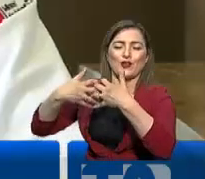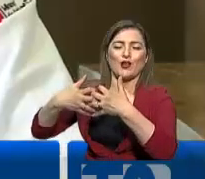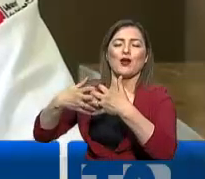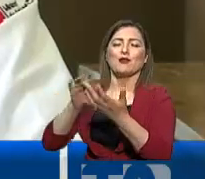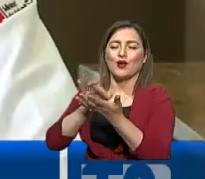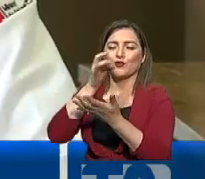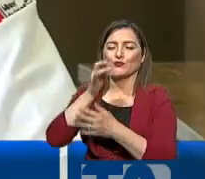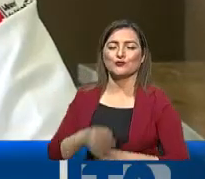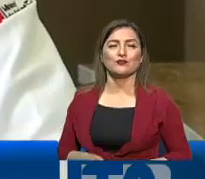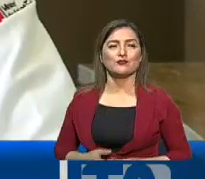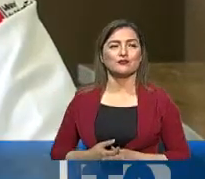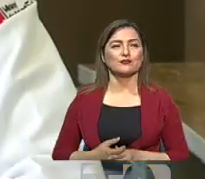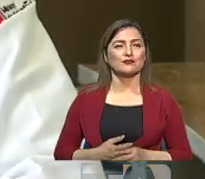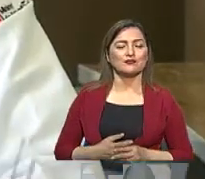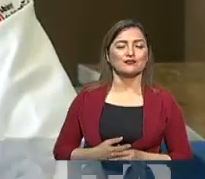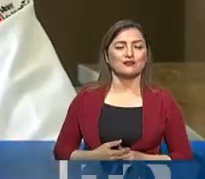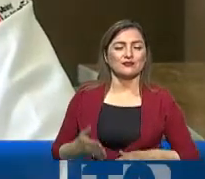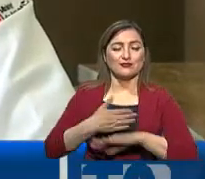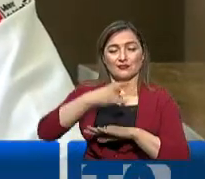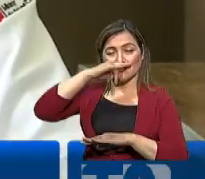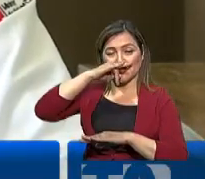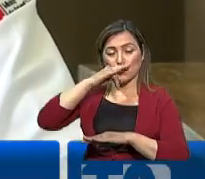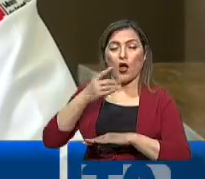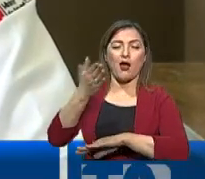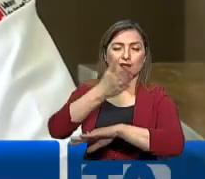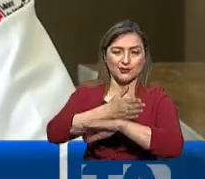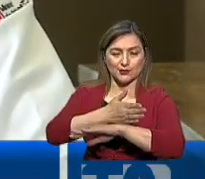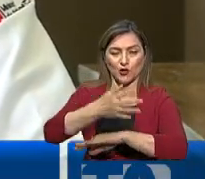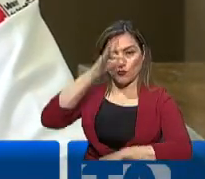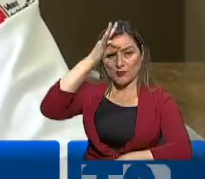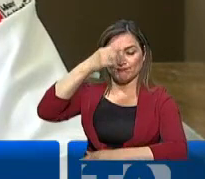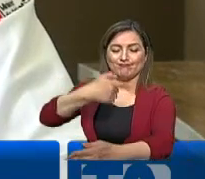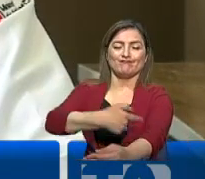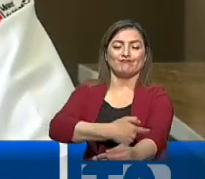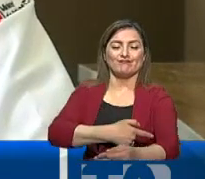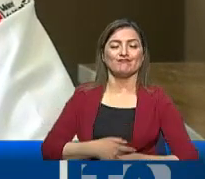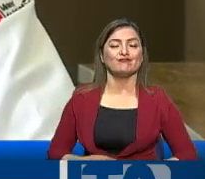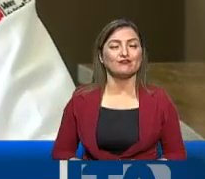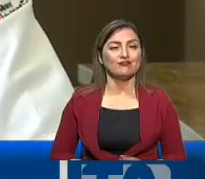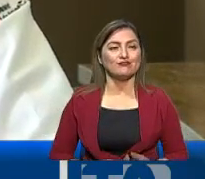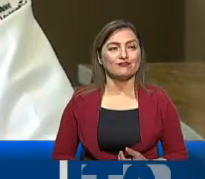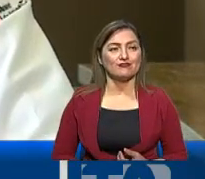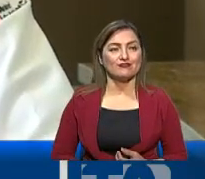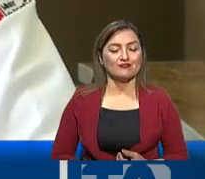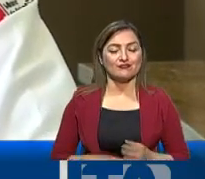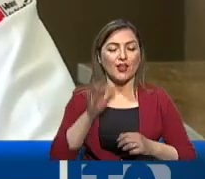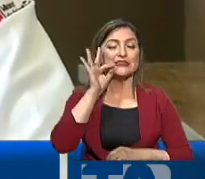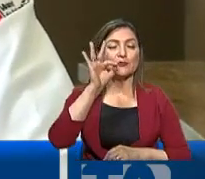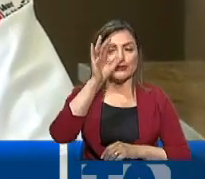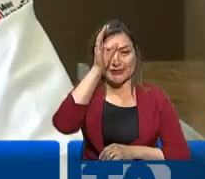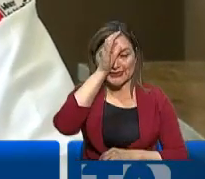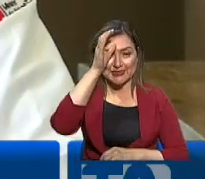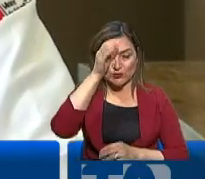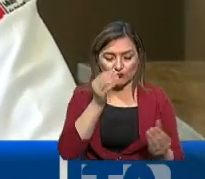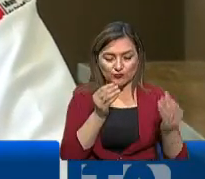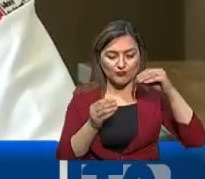nosotros ya le hemos hospitalizado previamente a nuestros niños porque tenemos que realizarle es tanto un examen clínico exámenes de